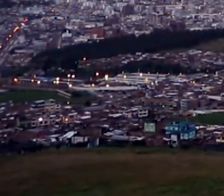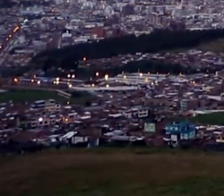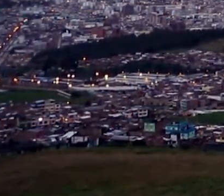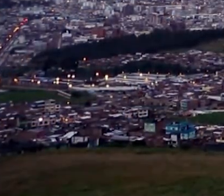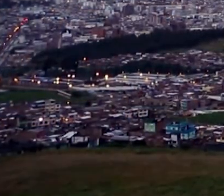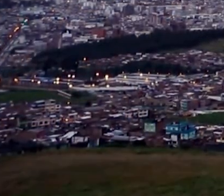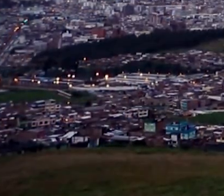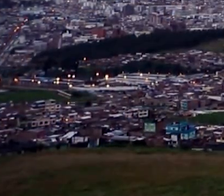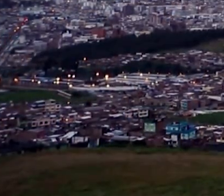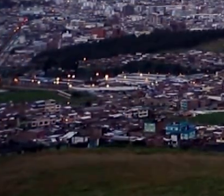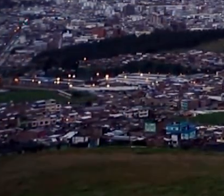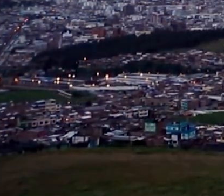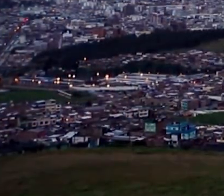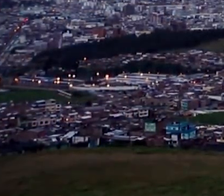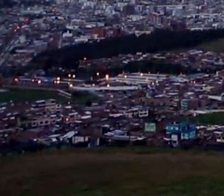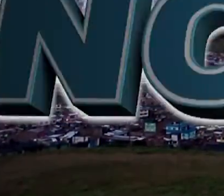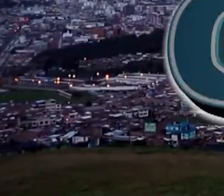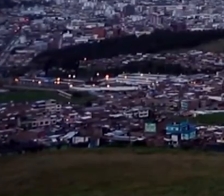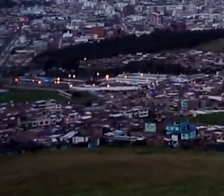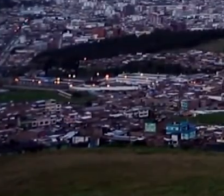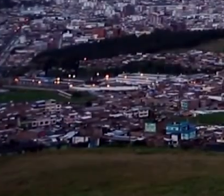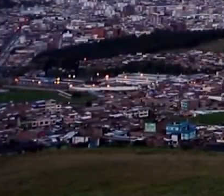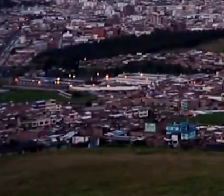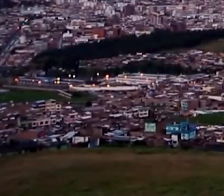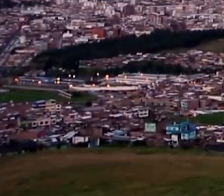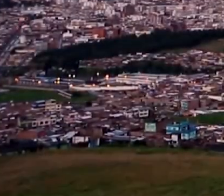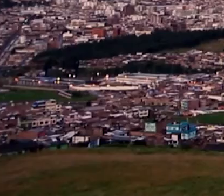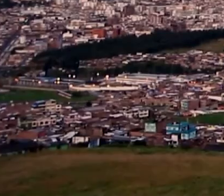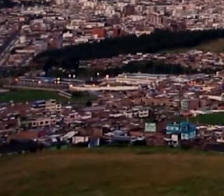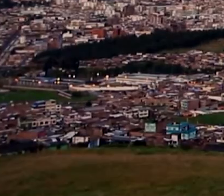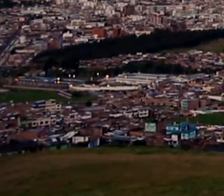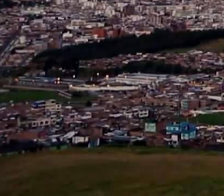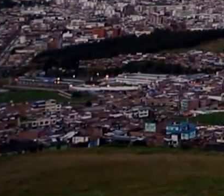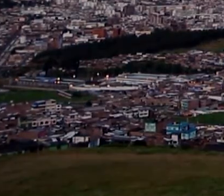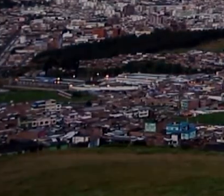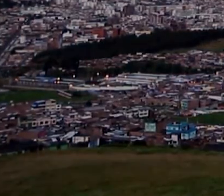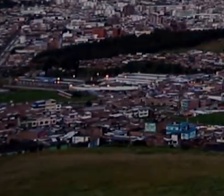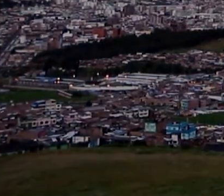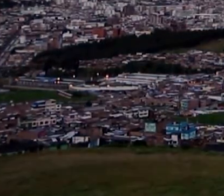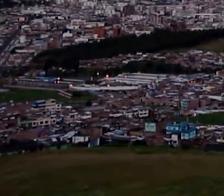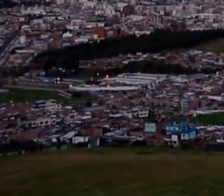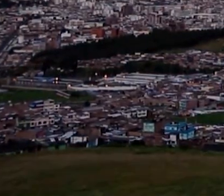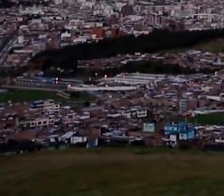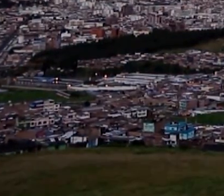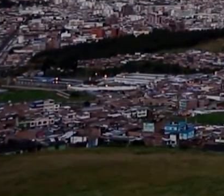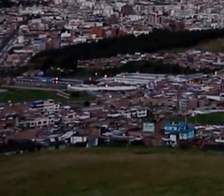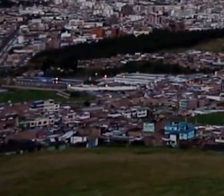televisión regional. Siga con CNC, el canal de nuestra gente.